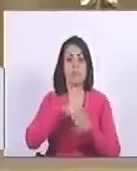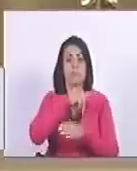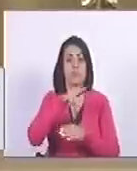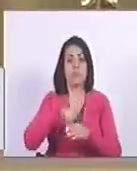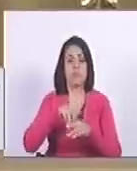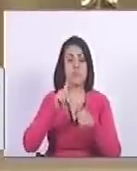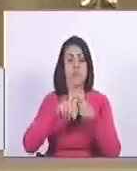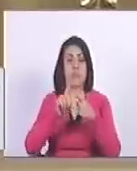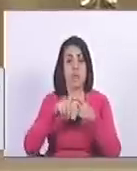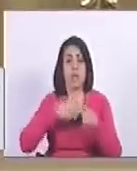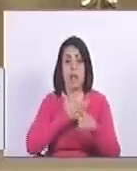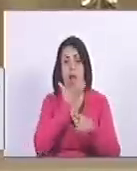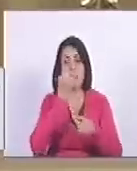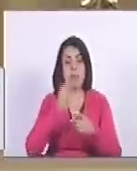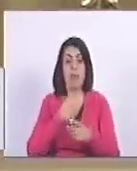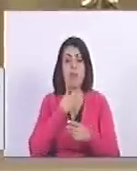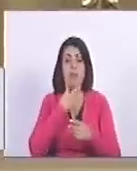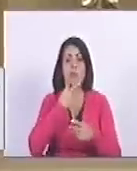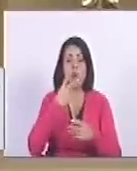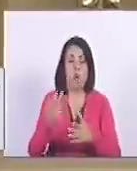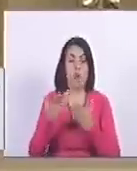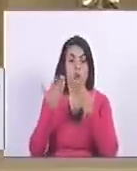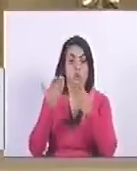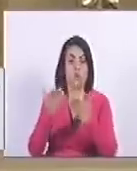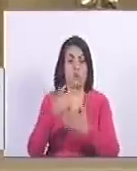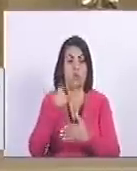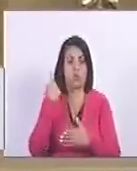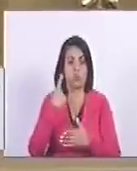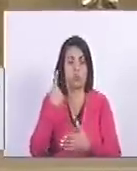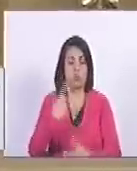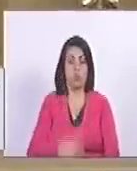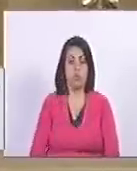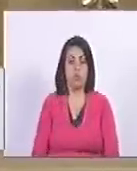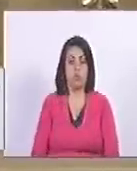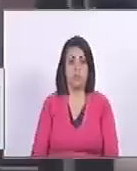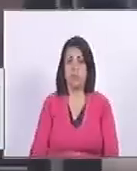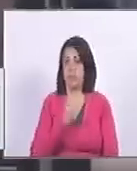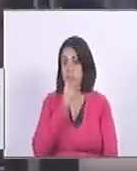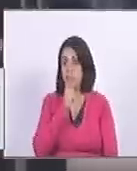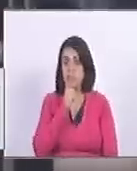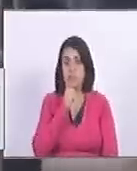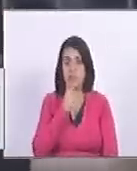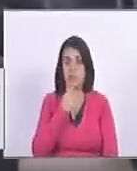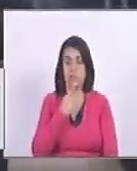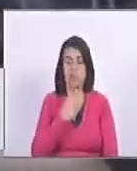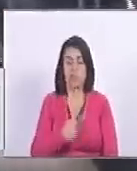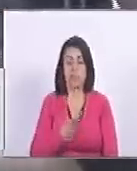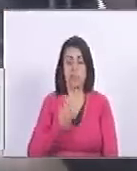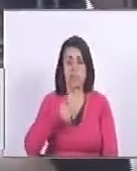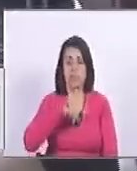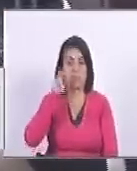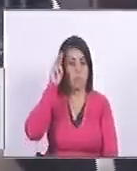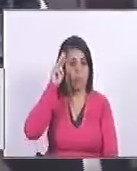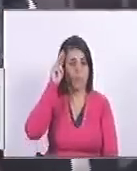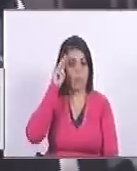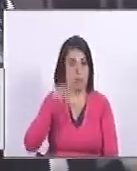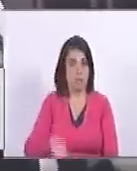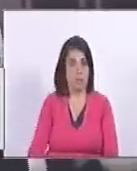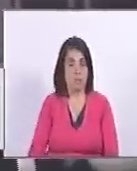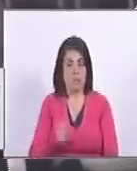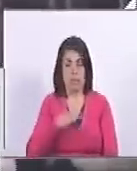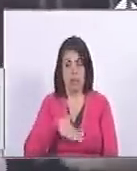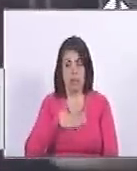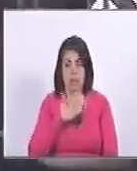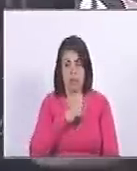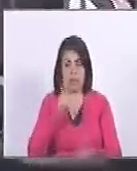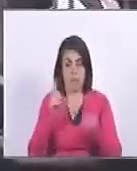a quien canta, a quien eleva su voz. Y no solamente eso, no existe, nos decía nuestros maestros y maestras, que no puede